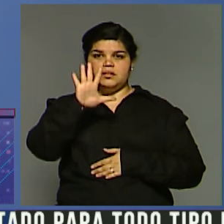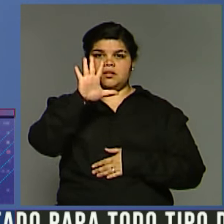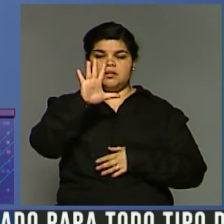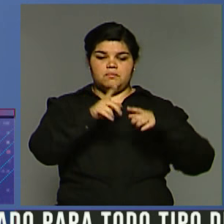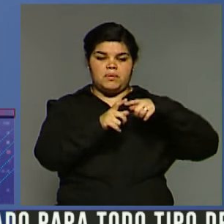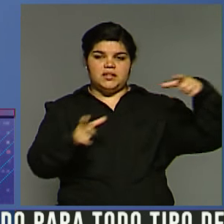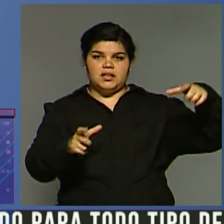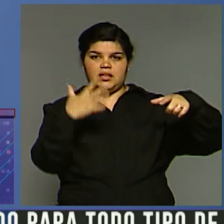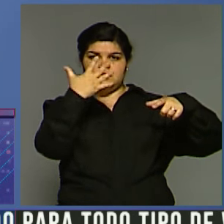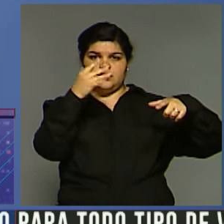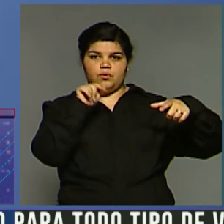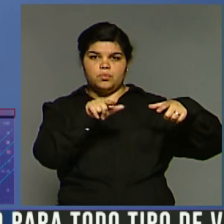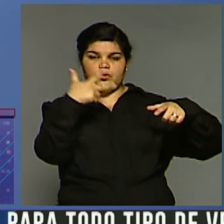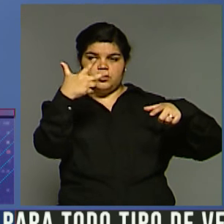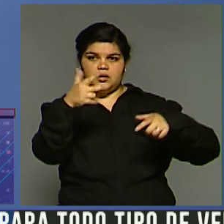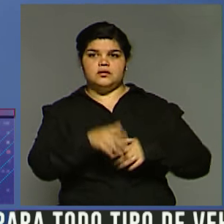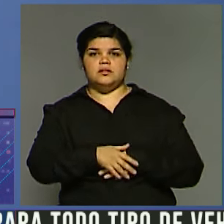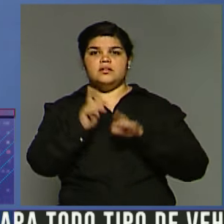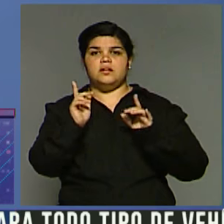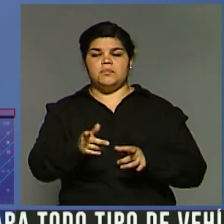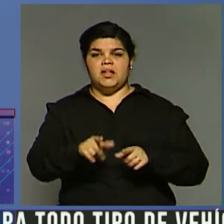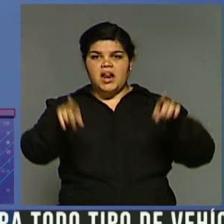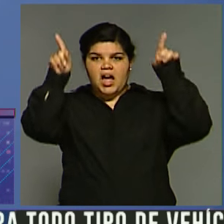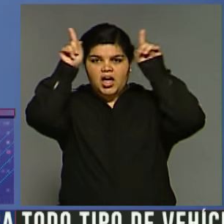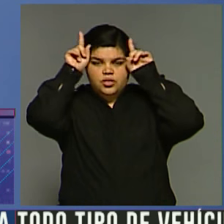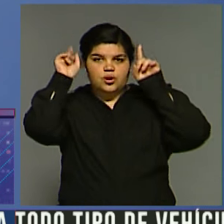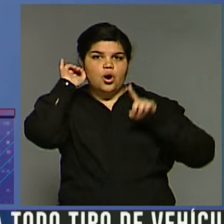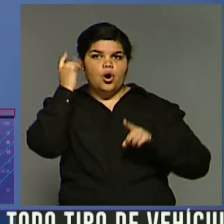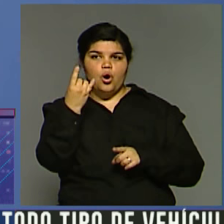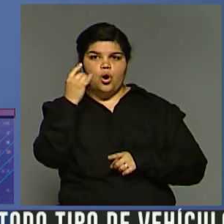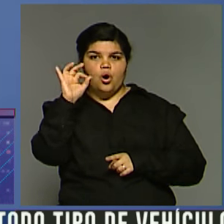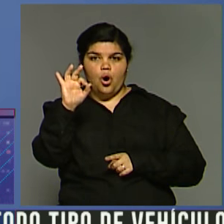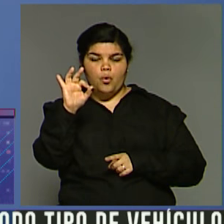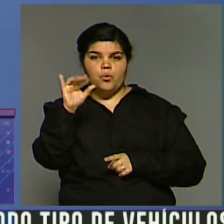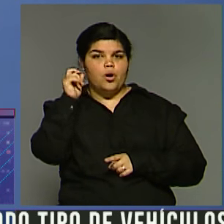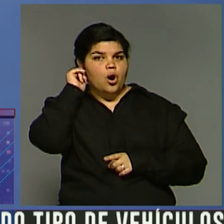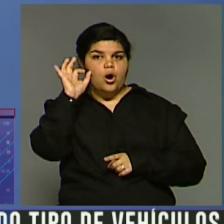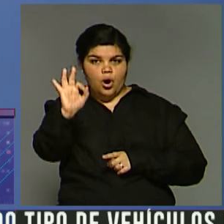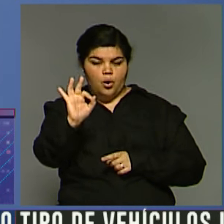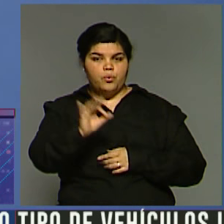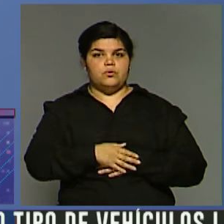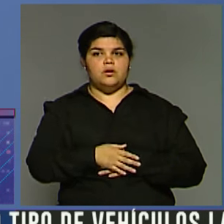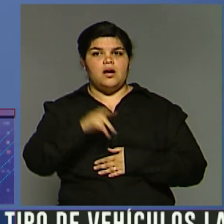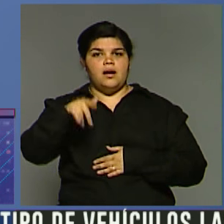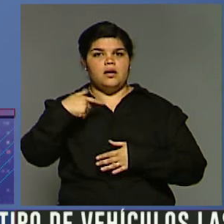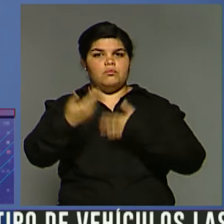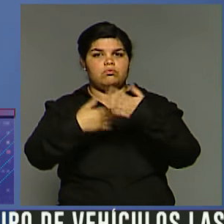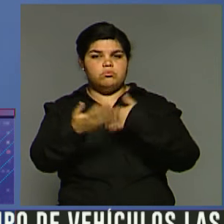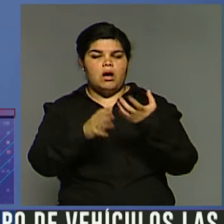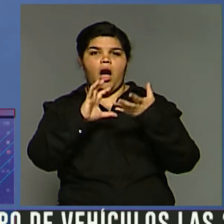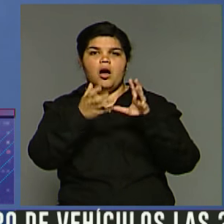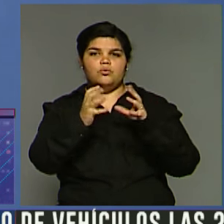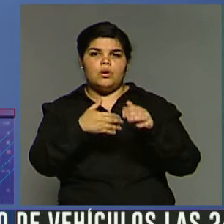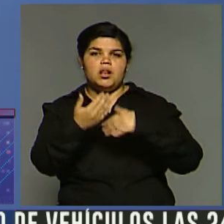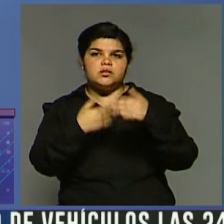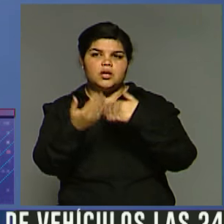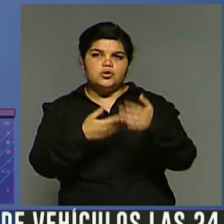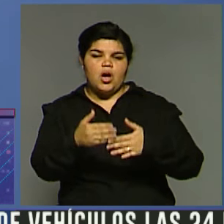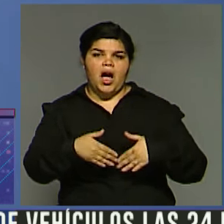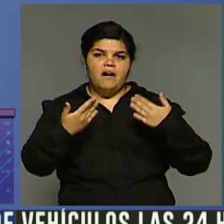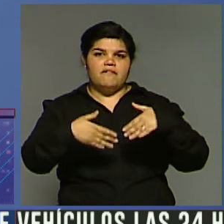tiene la versión Android Go, con lo cual Android 8.0 Go, con lo cual va a tener una actualización más